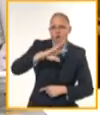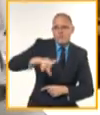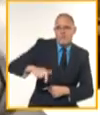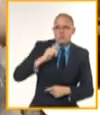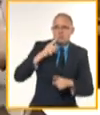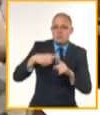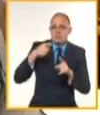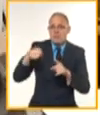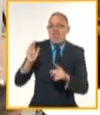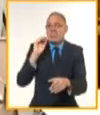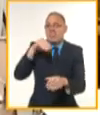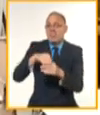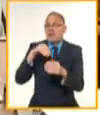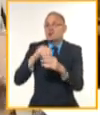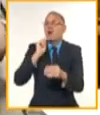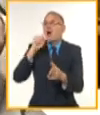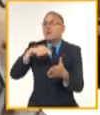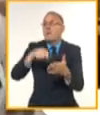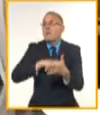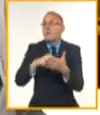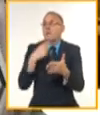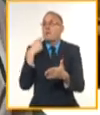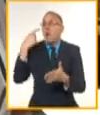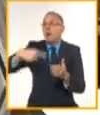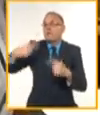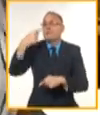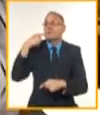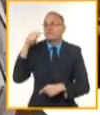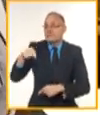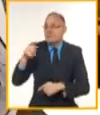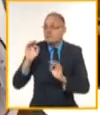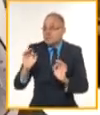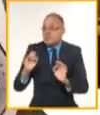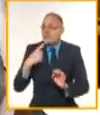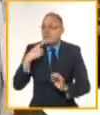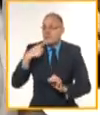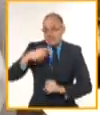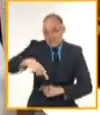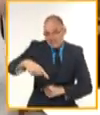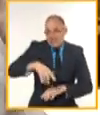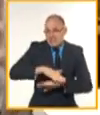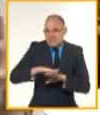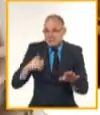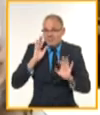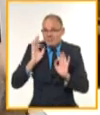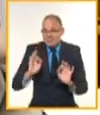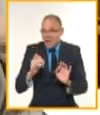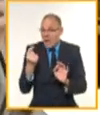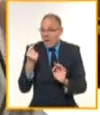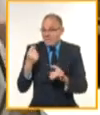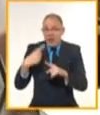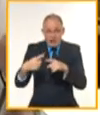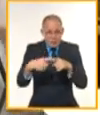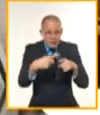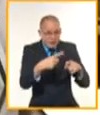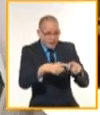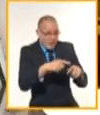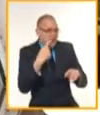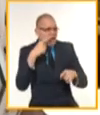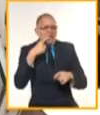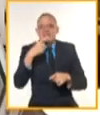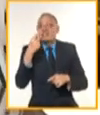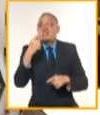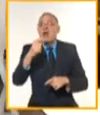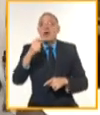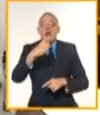del Congreso al considerar que el mandatario no estaba bien y criticó que pese a la baja inflacionaria, los precios al consumidor continúan en alza. Fernández subrayó